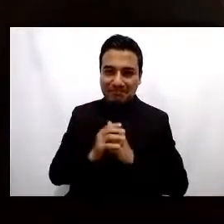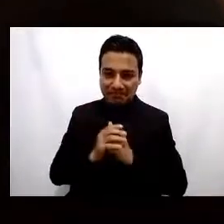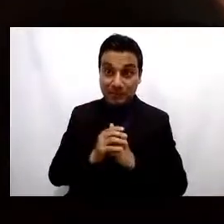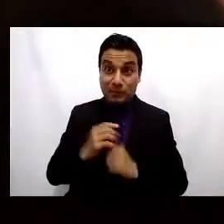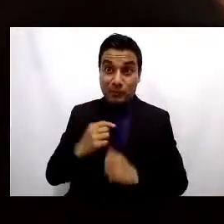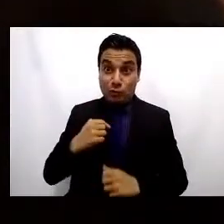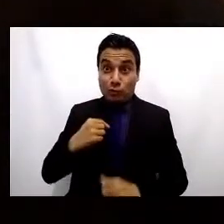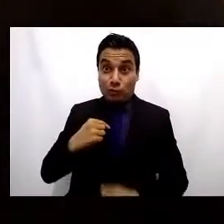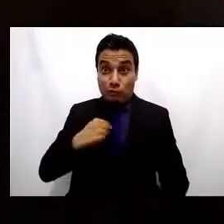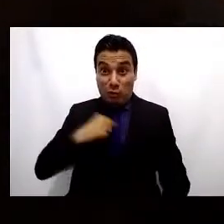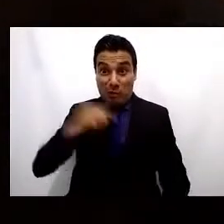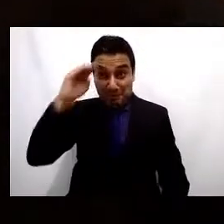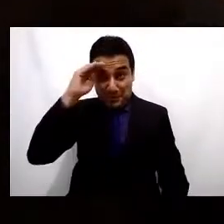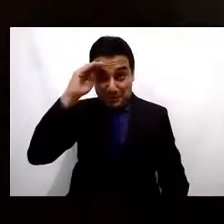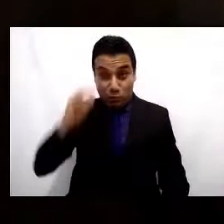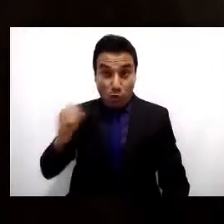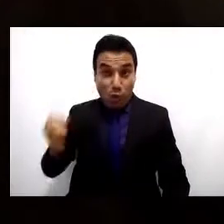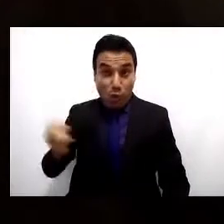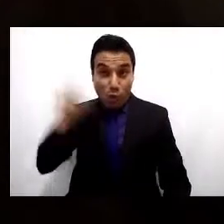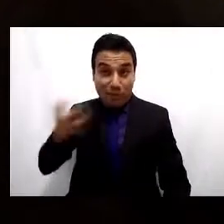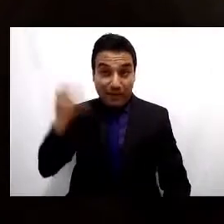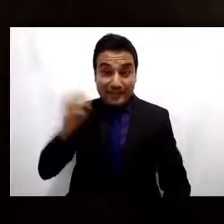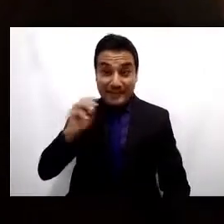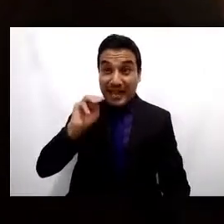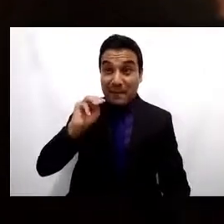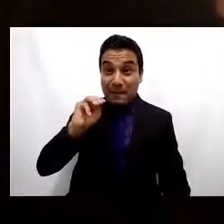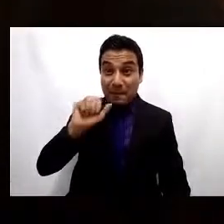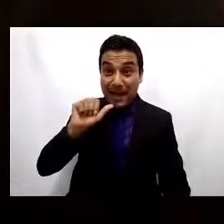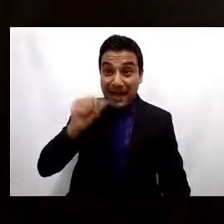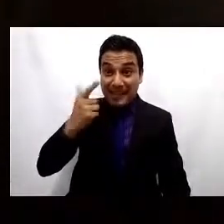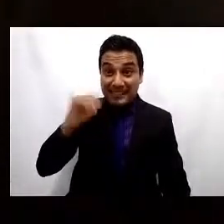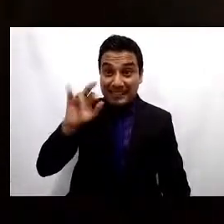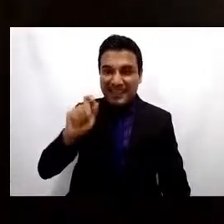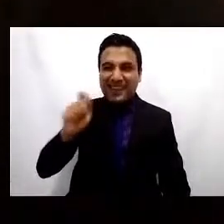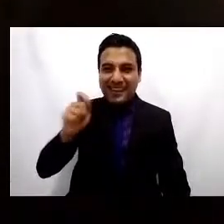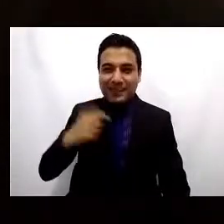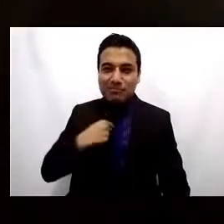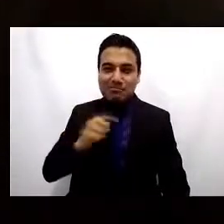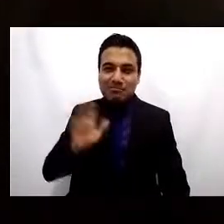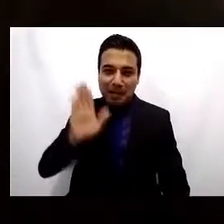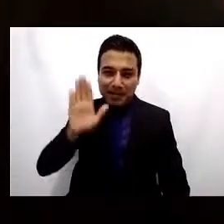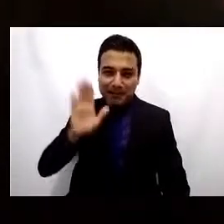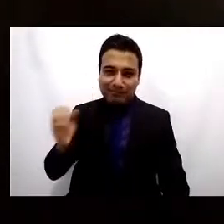conferencia magistral haré una charla detergente.